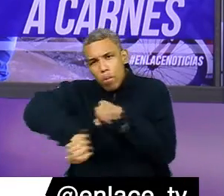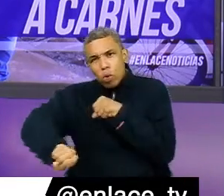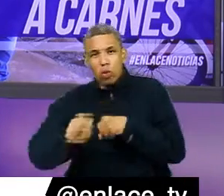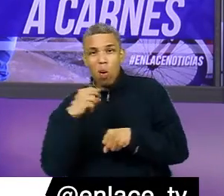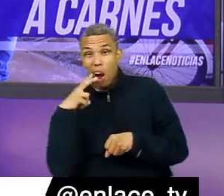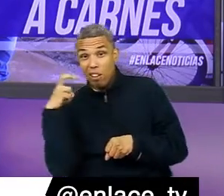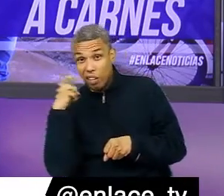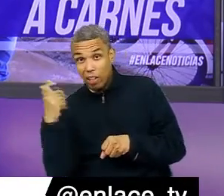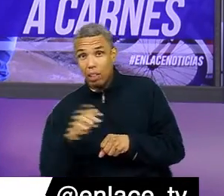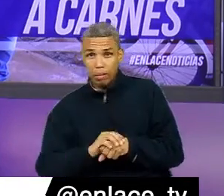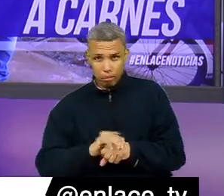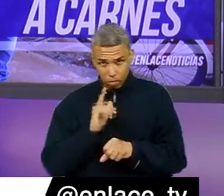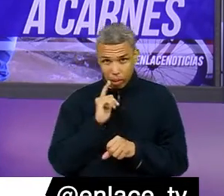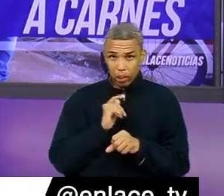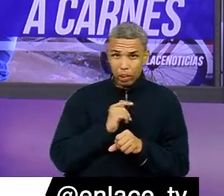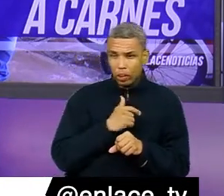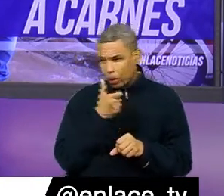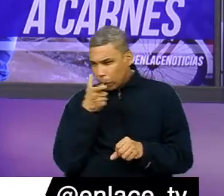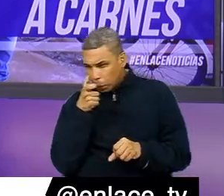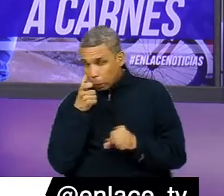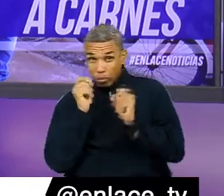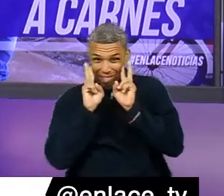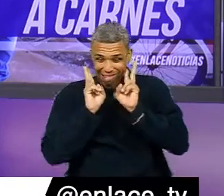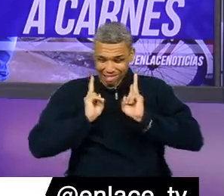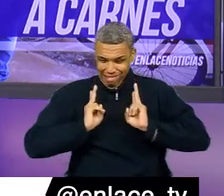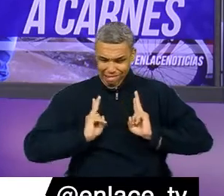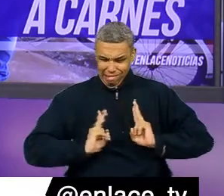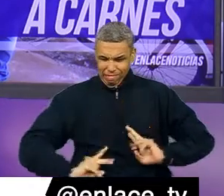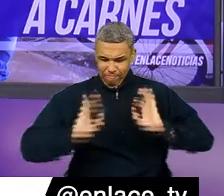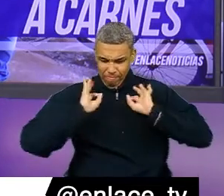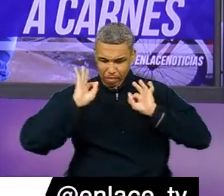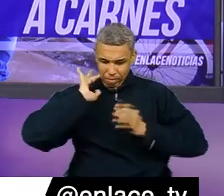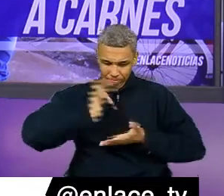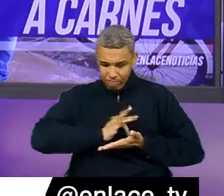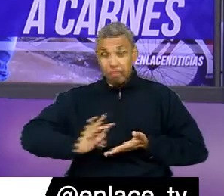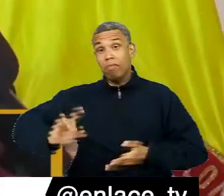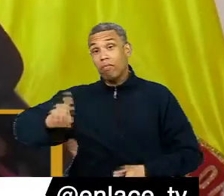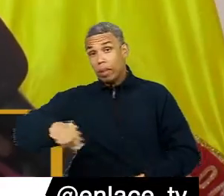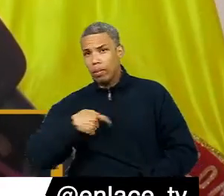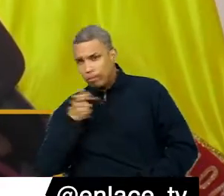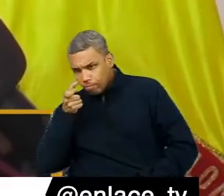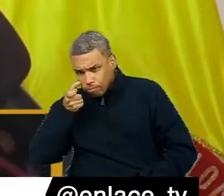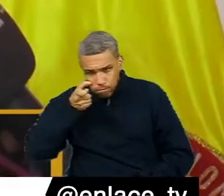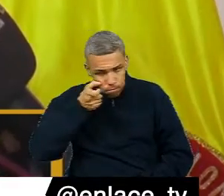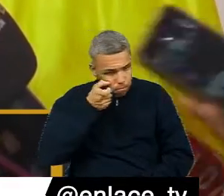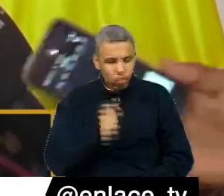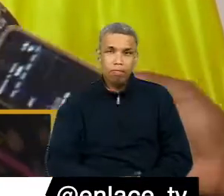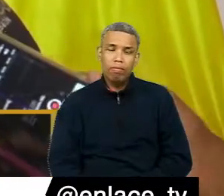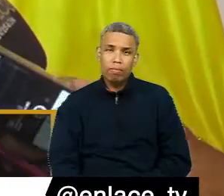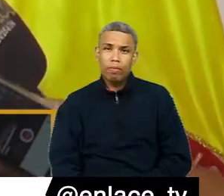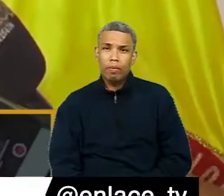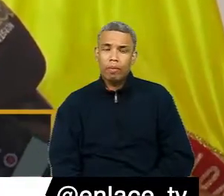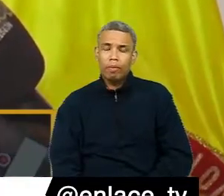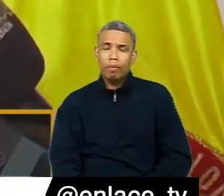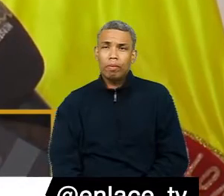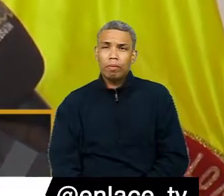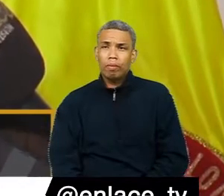no cumplir con normas higiénico-sanitarias para su comercialización. La Policía Nacional viene realizando